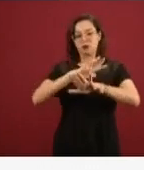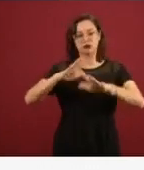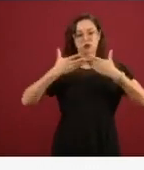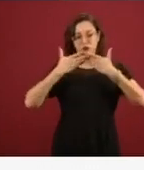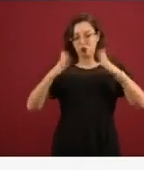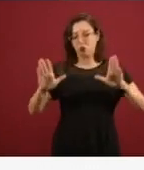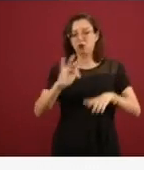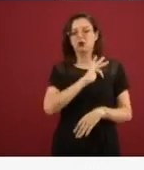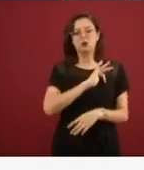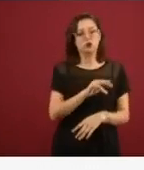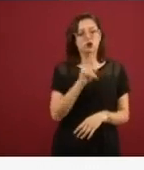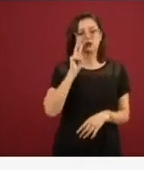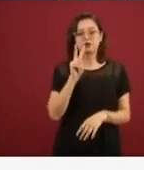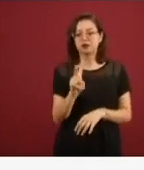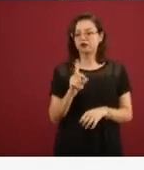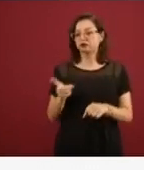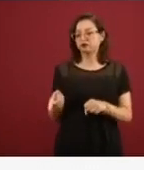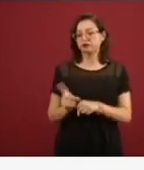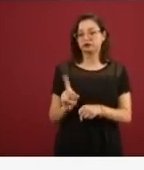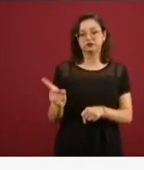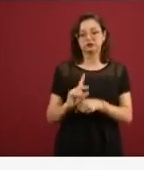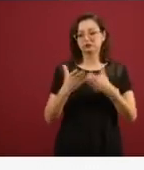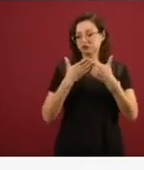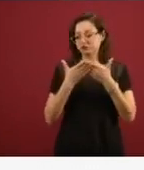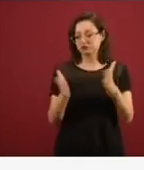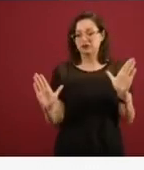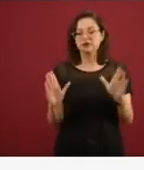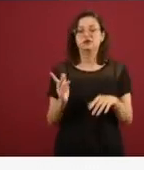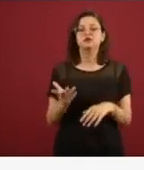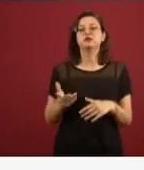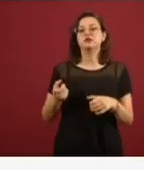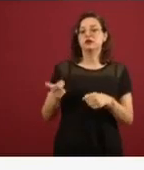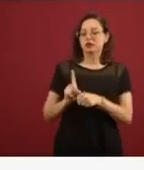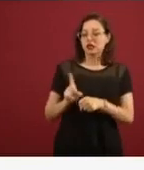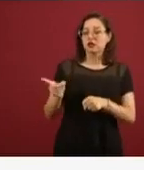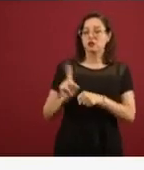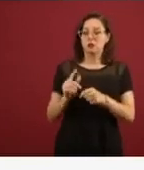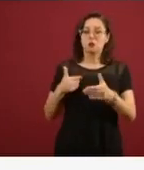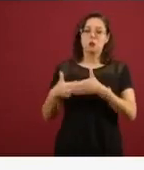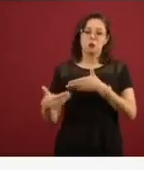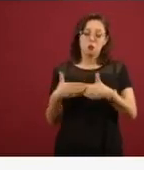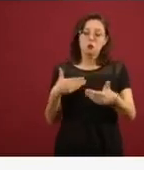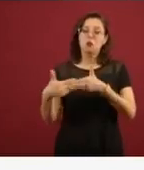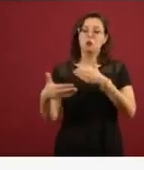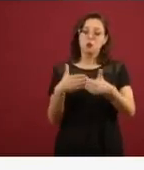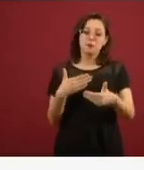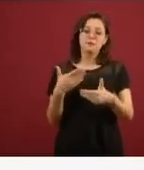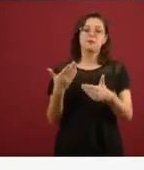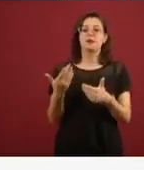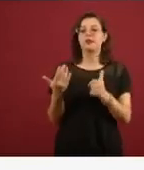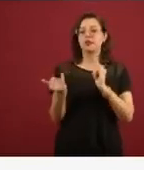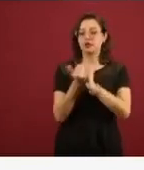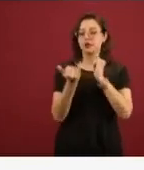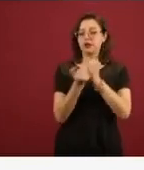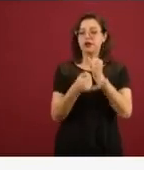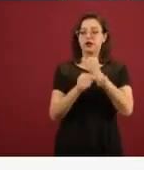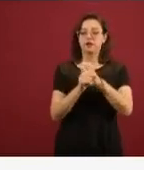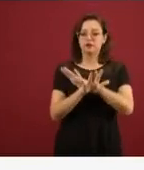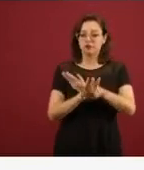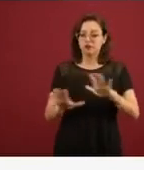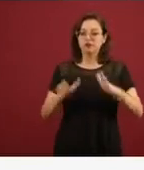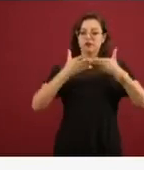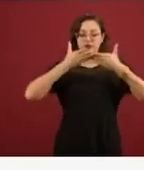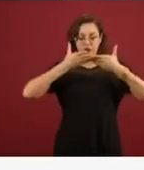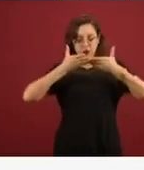lo pueden acceder en cualquier momento, lógicamente se actualiza todos los días también con la información o las bases de datos que son